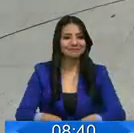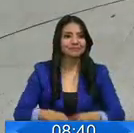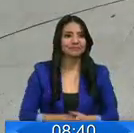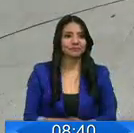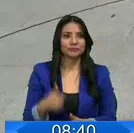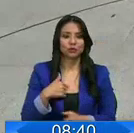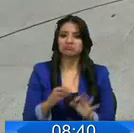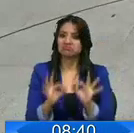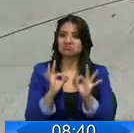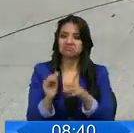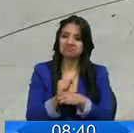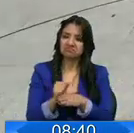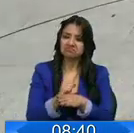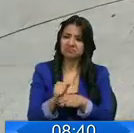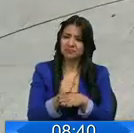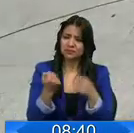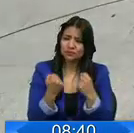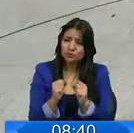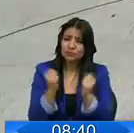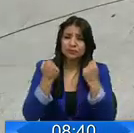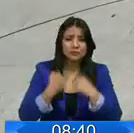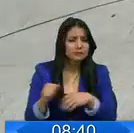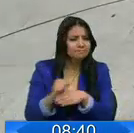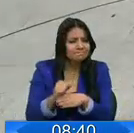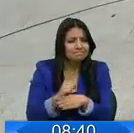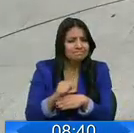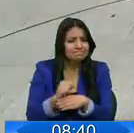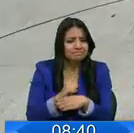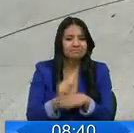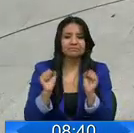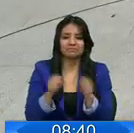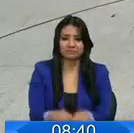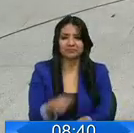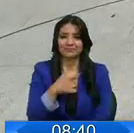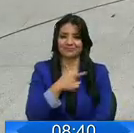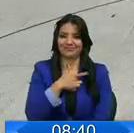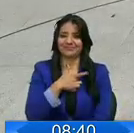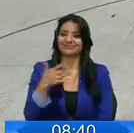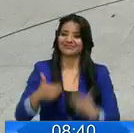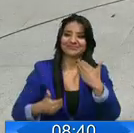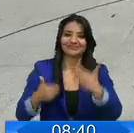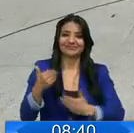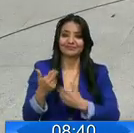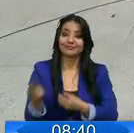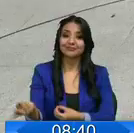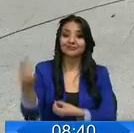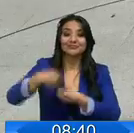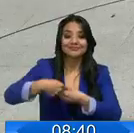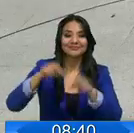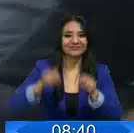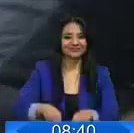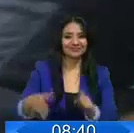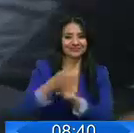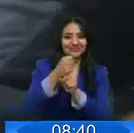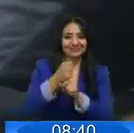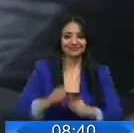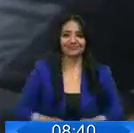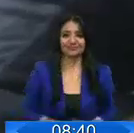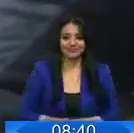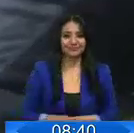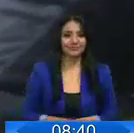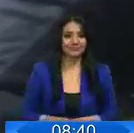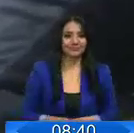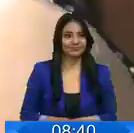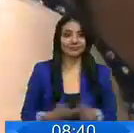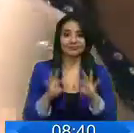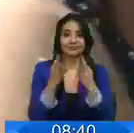preparándome mucho, esforzándome y me siento muy feliz de poder llegar hasta donde estoy. Con el apoyo de sus familias,